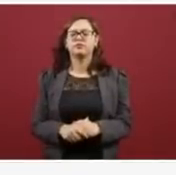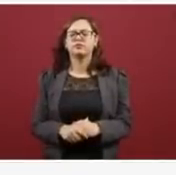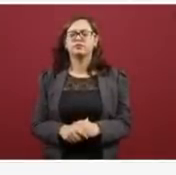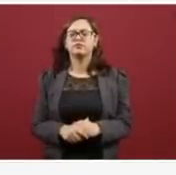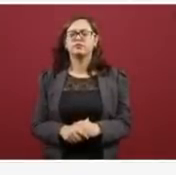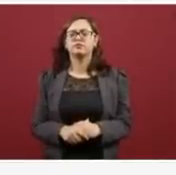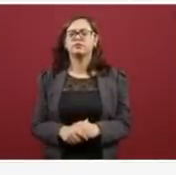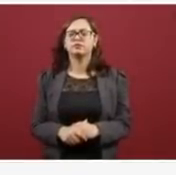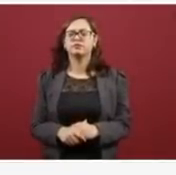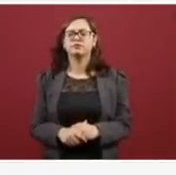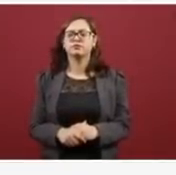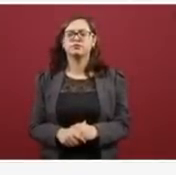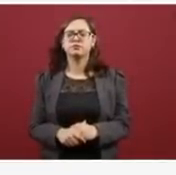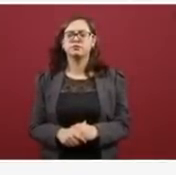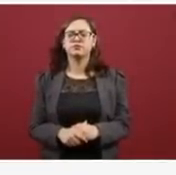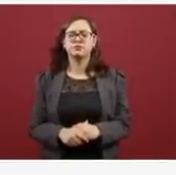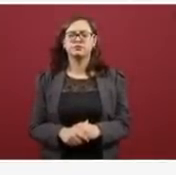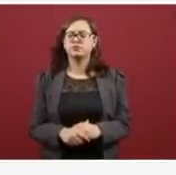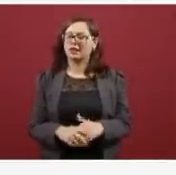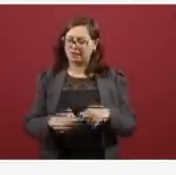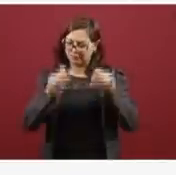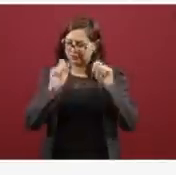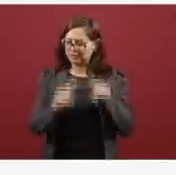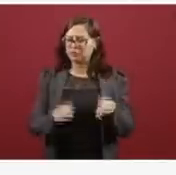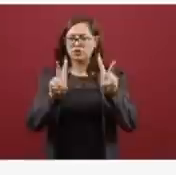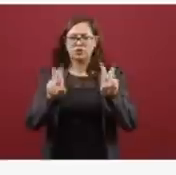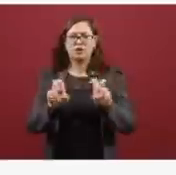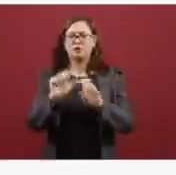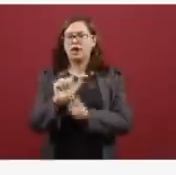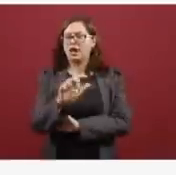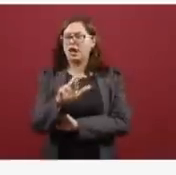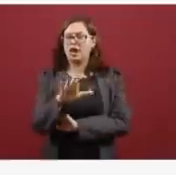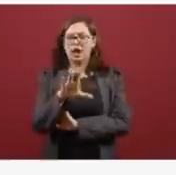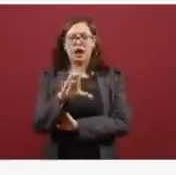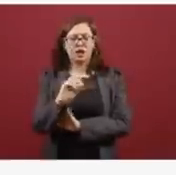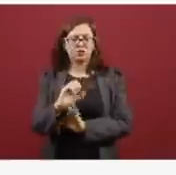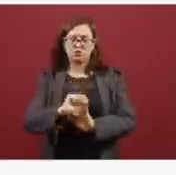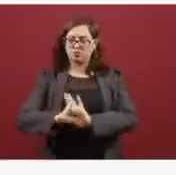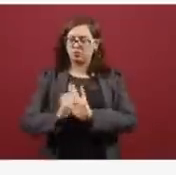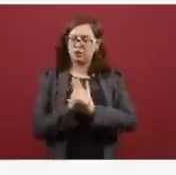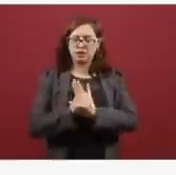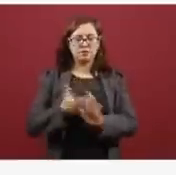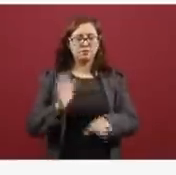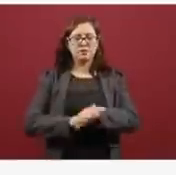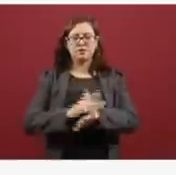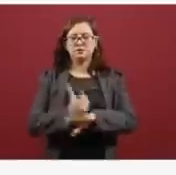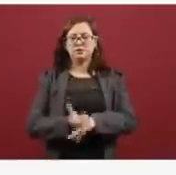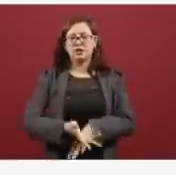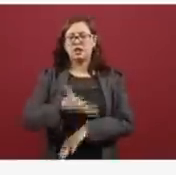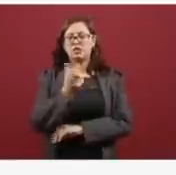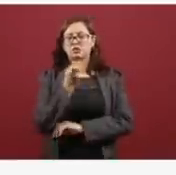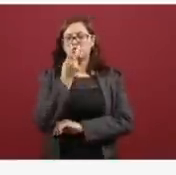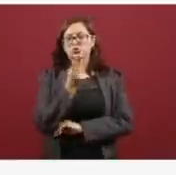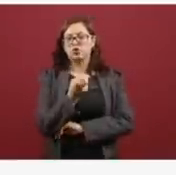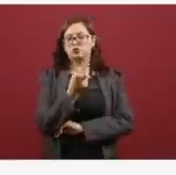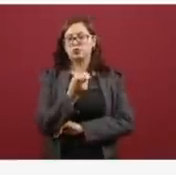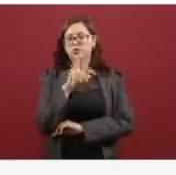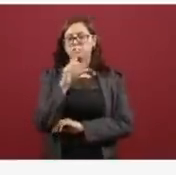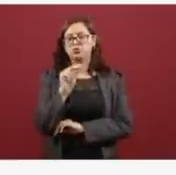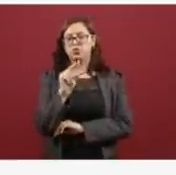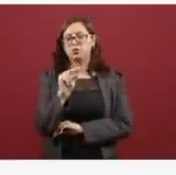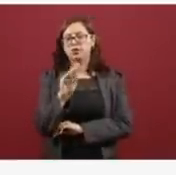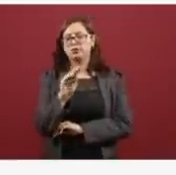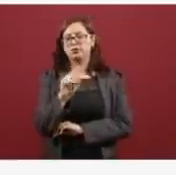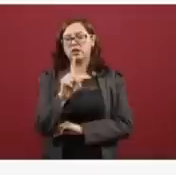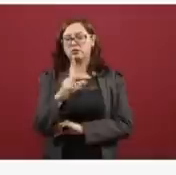que arco es el que más diferencial tiene le sube al 291 los pesos 91